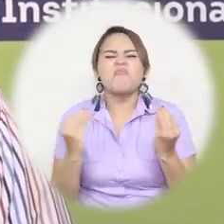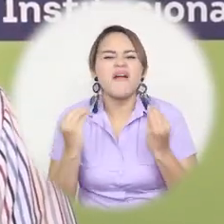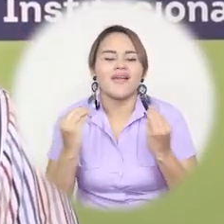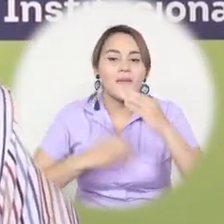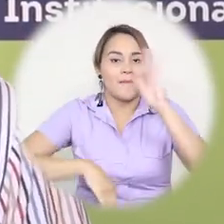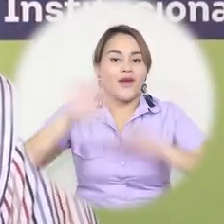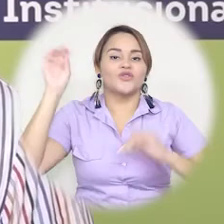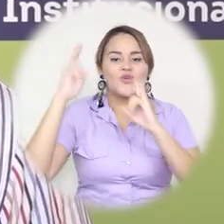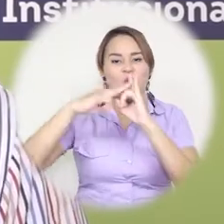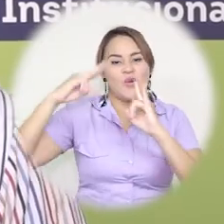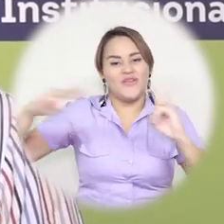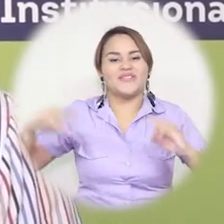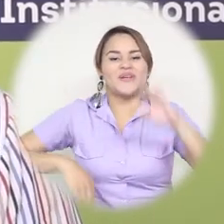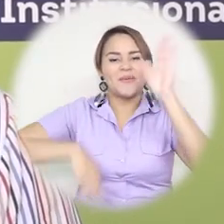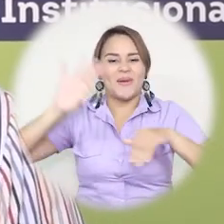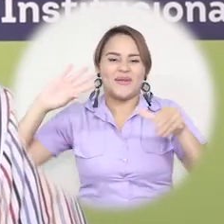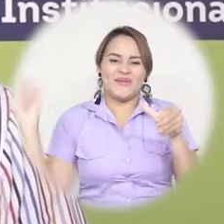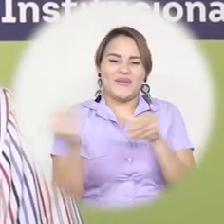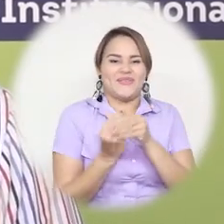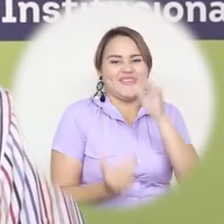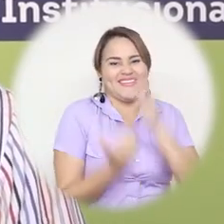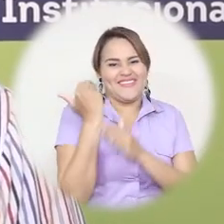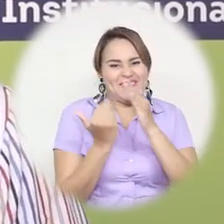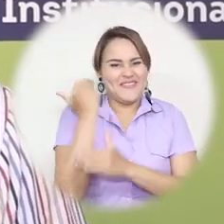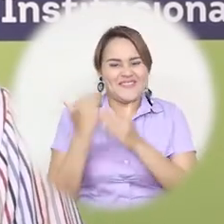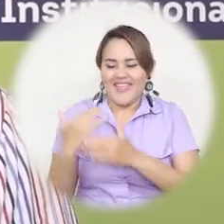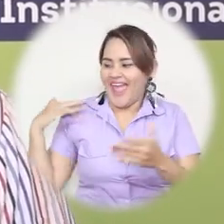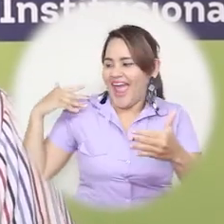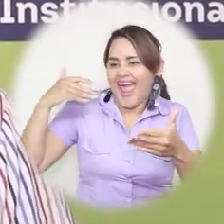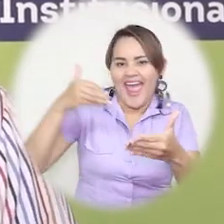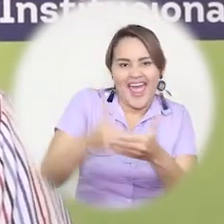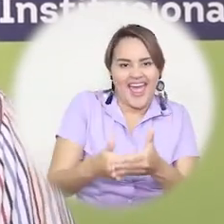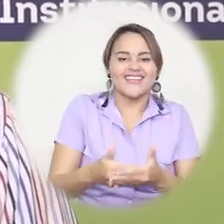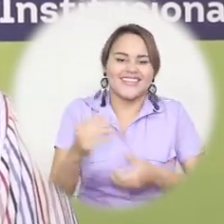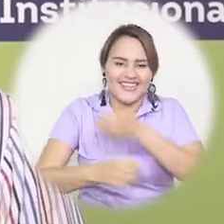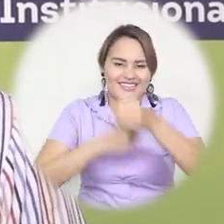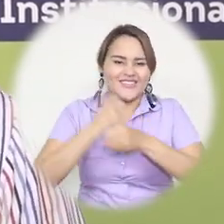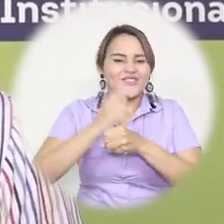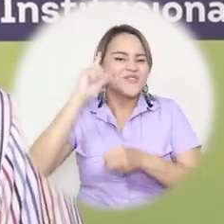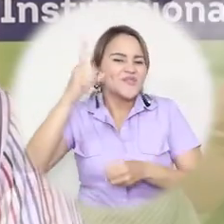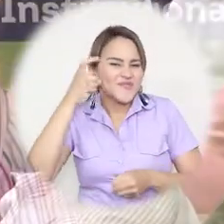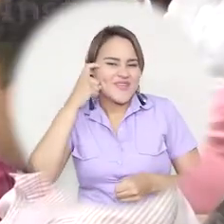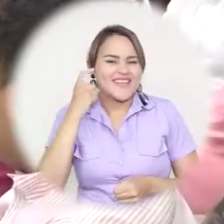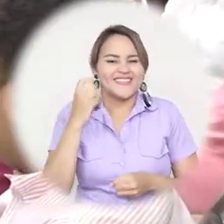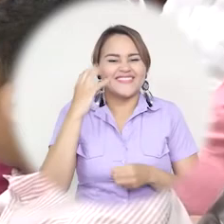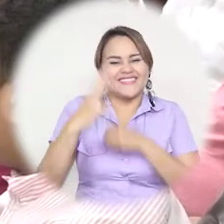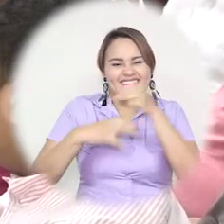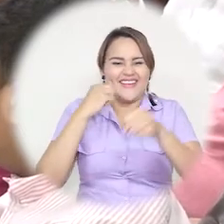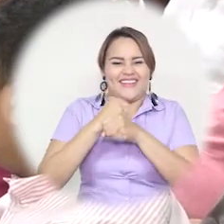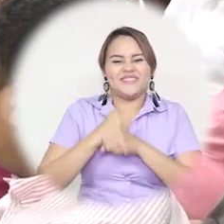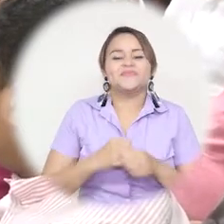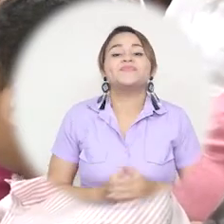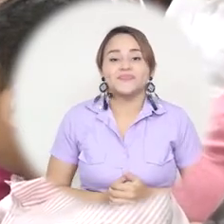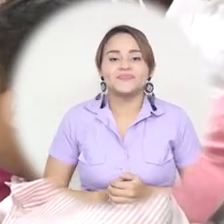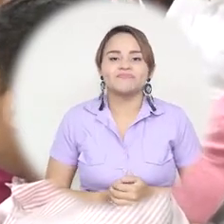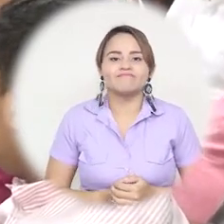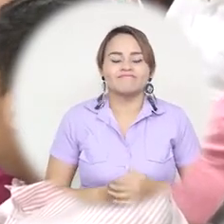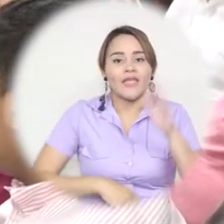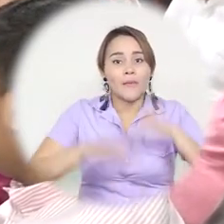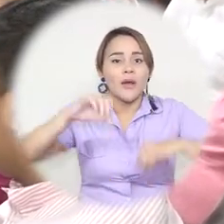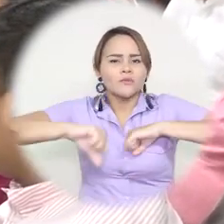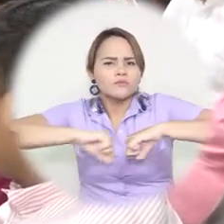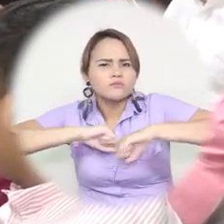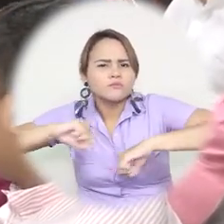estas iniciativas que hacen de la Universidad del Magdalena una universidad más incluyente e innovadora, como ha sido nuestro propósito de gobierno durante estos 3 años. Con el fin de garantizar